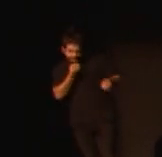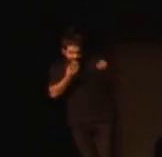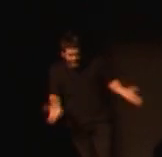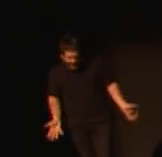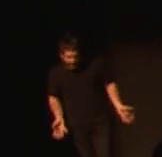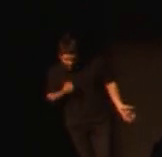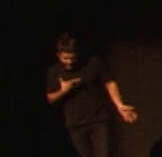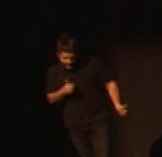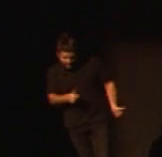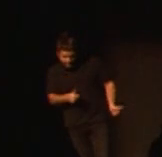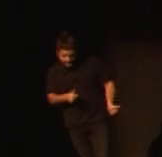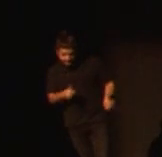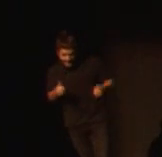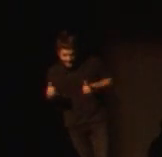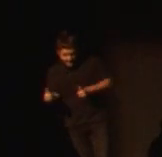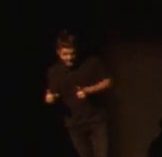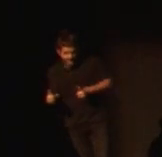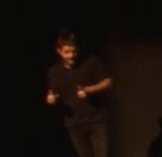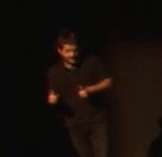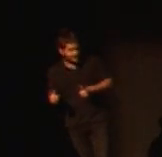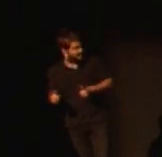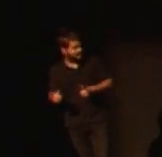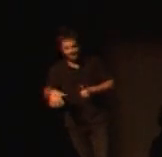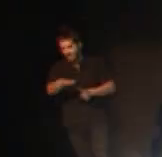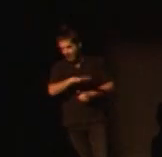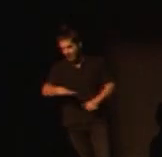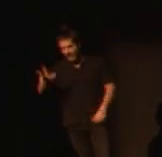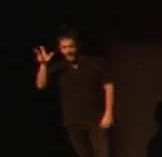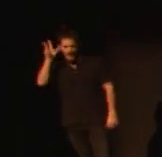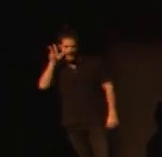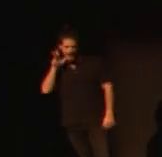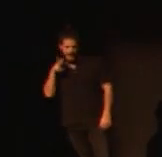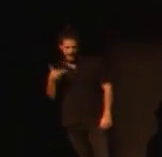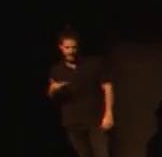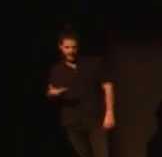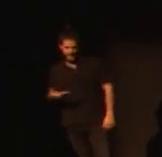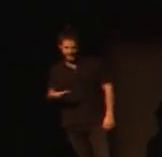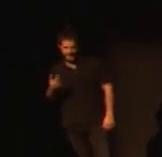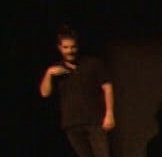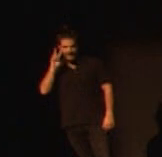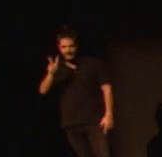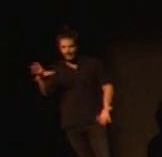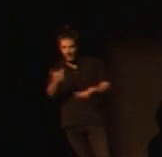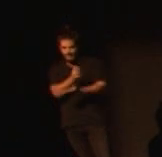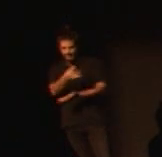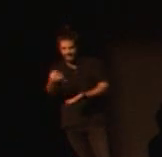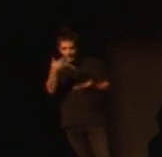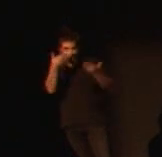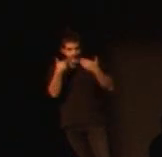¿Bien? ¿Todo bien? Bueno, oye, estáis en un sitio privilegiado, ¿eh? Aquí podéis ver todo el vídeo perfecto. Gracias a todos, ¿eh?